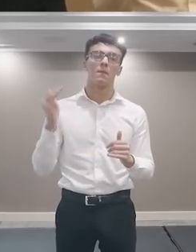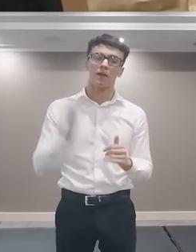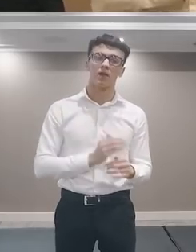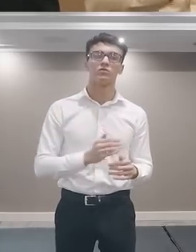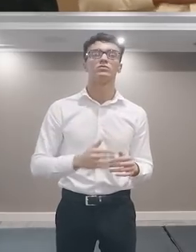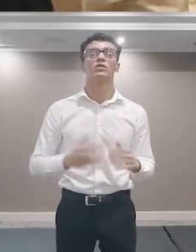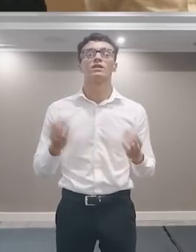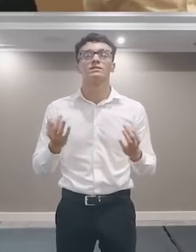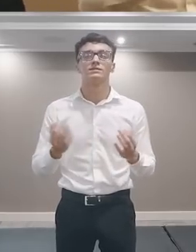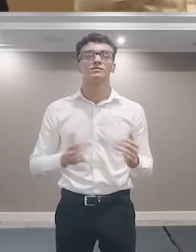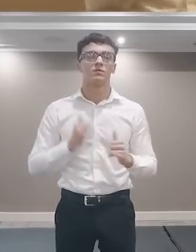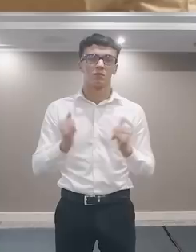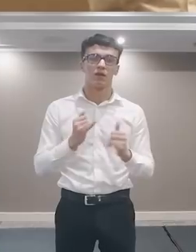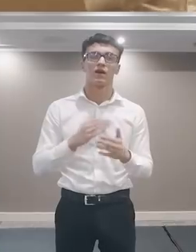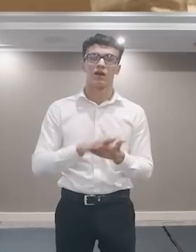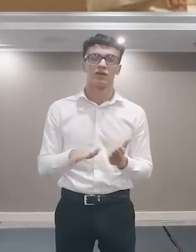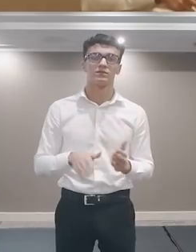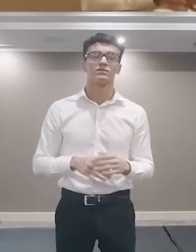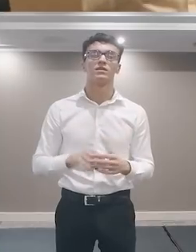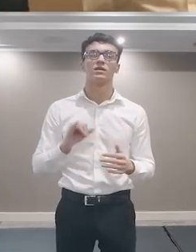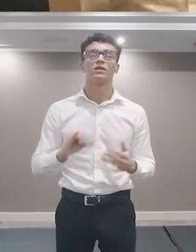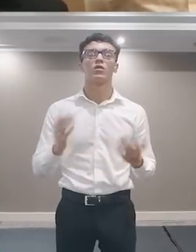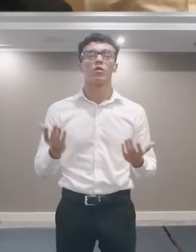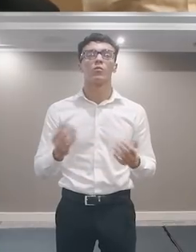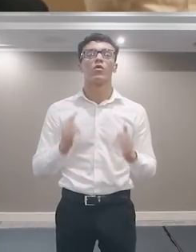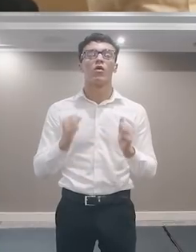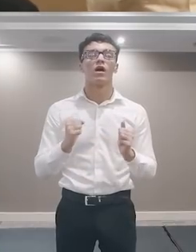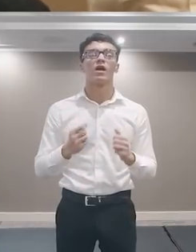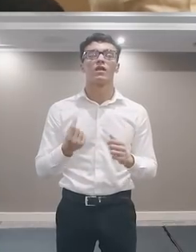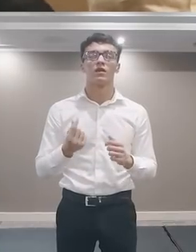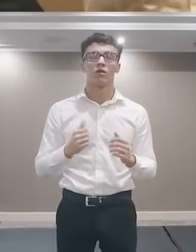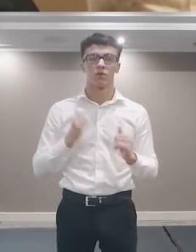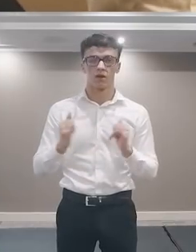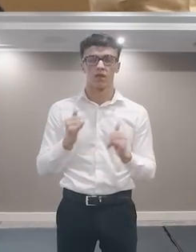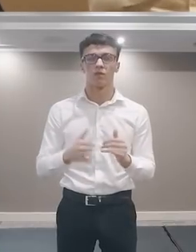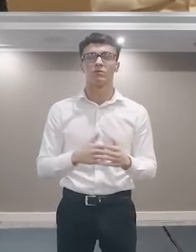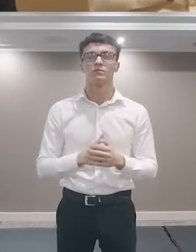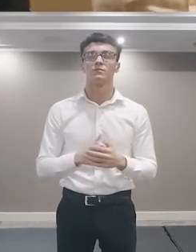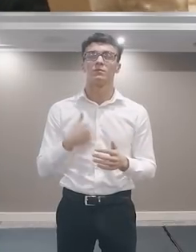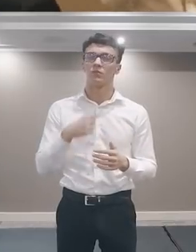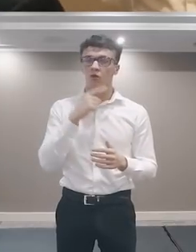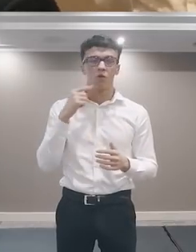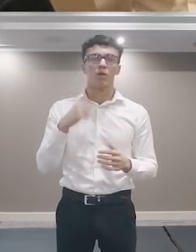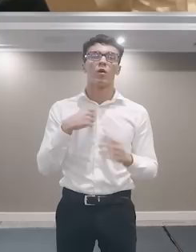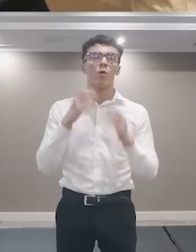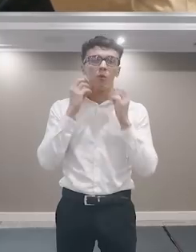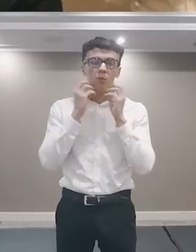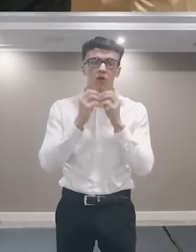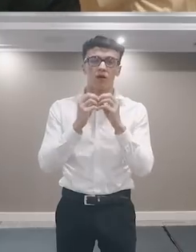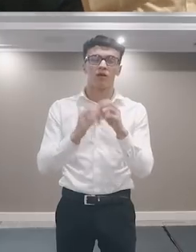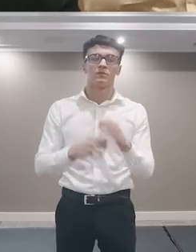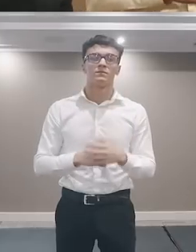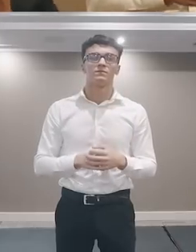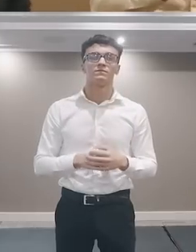viajar gratis qué es eso de viajar gratis y cómo se puede ganar dinero viajando mi nombre es borja che no yo tengo 28